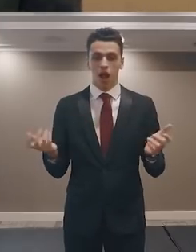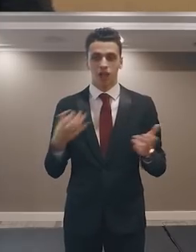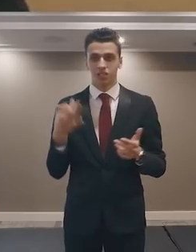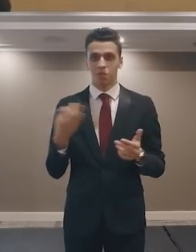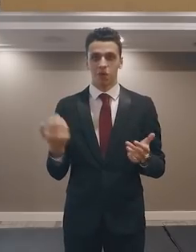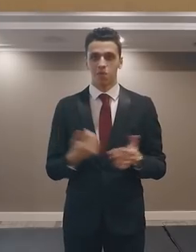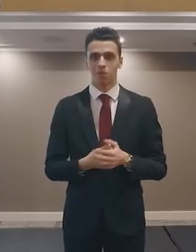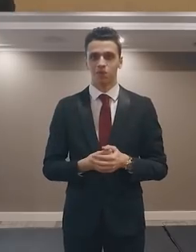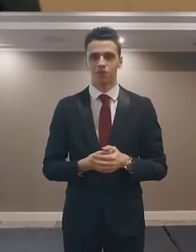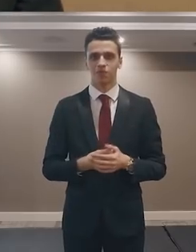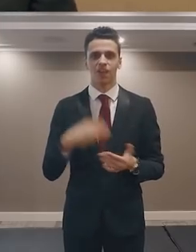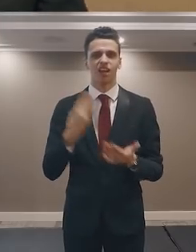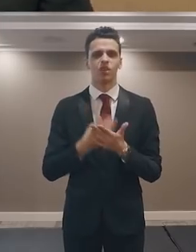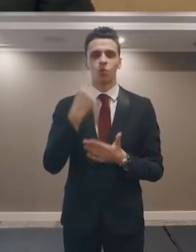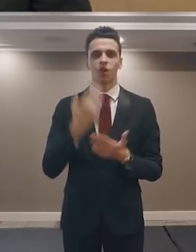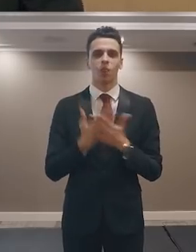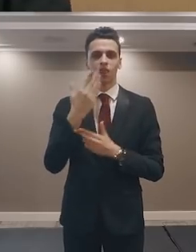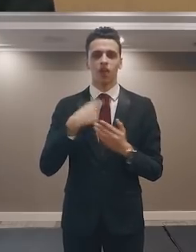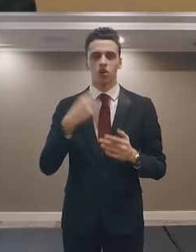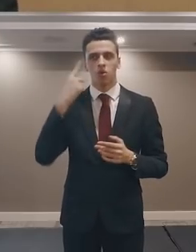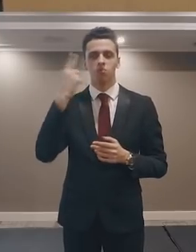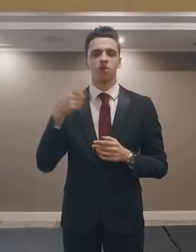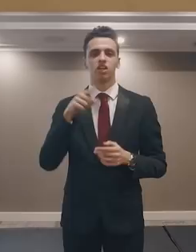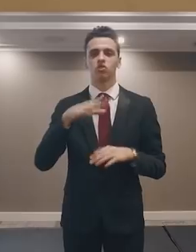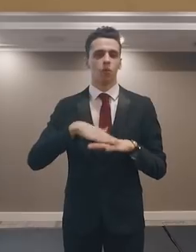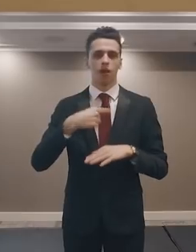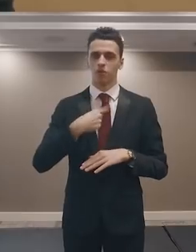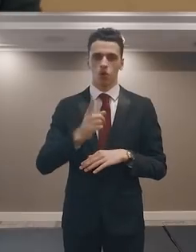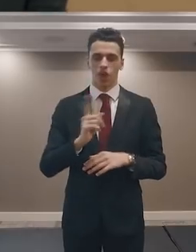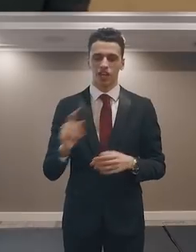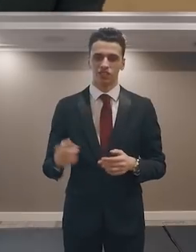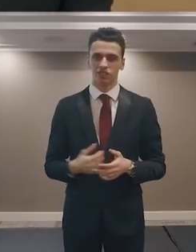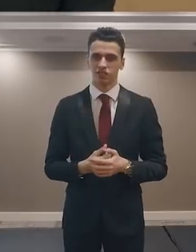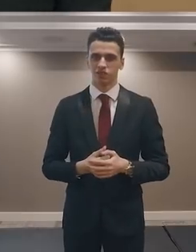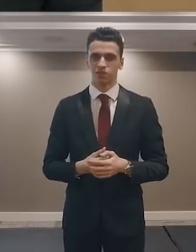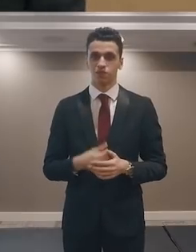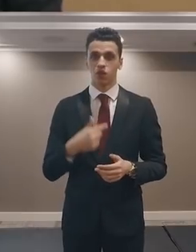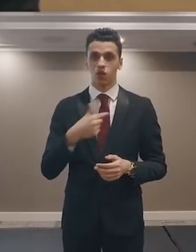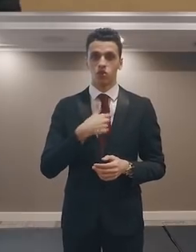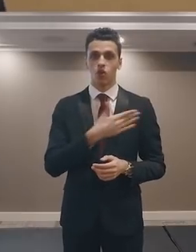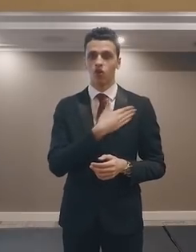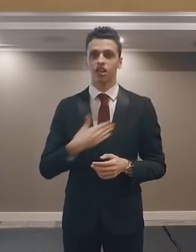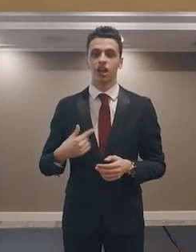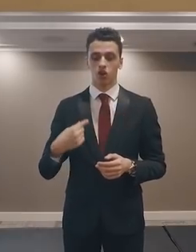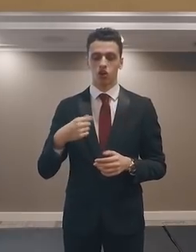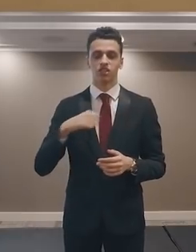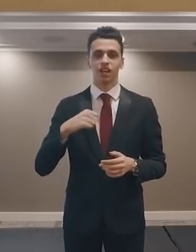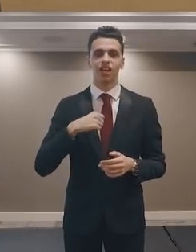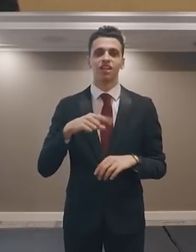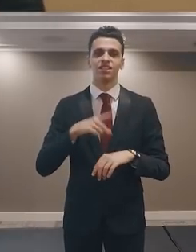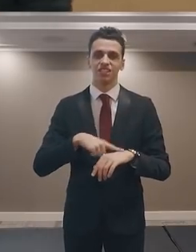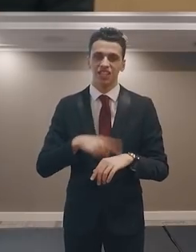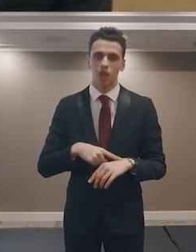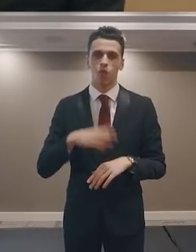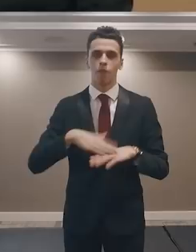día dije esto no es para mí no me gusta trabajar tantas horas para el sueño de otro yo lo que quiero es tener tiempo para mi dinero para mí y